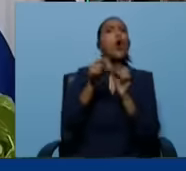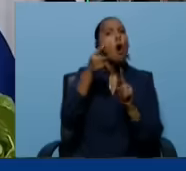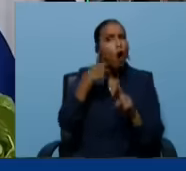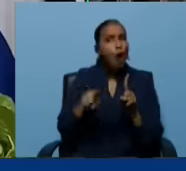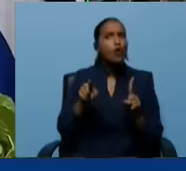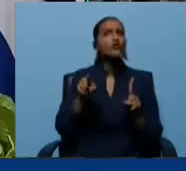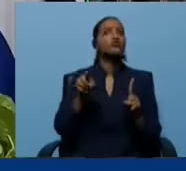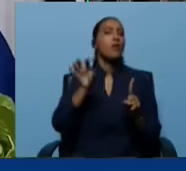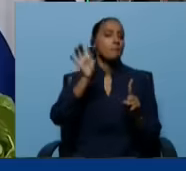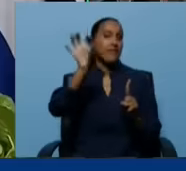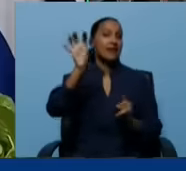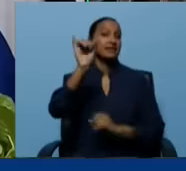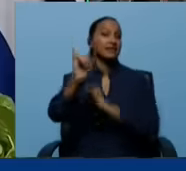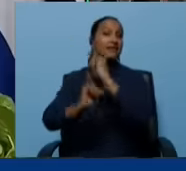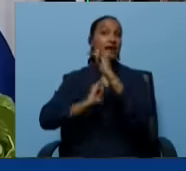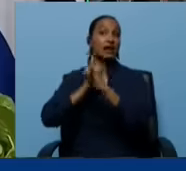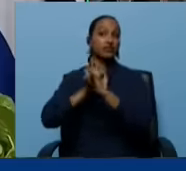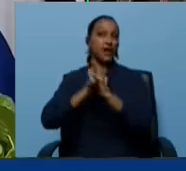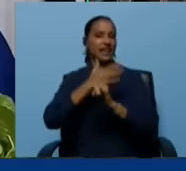Otro imperio.